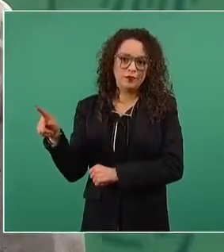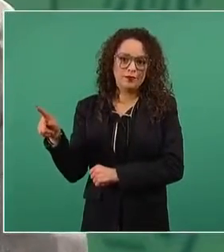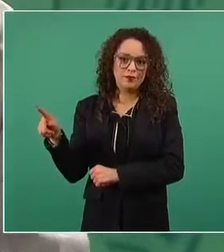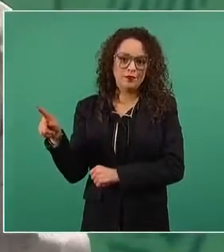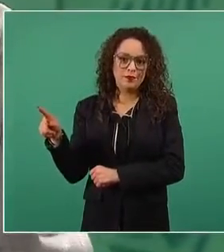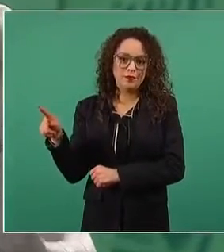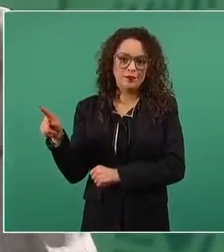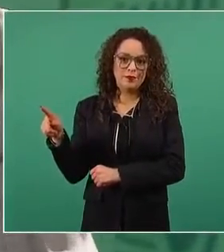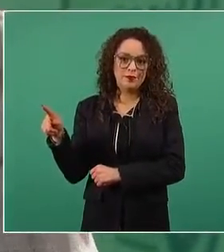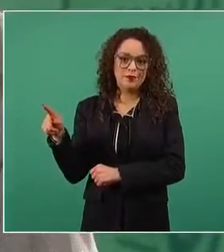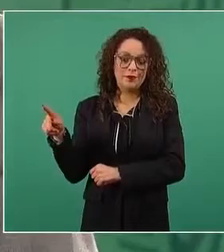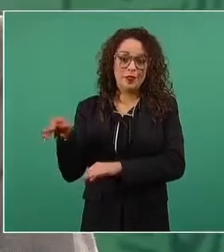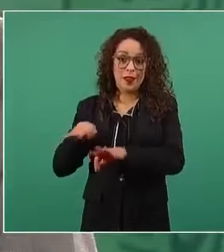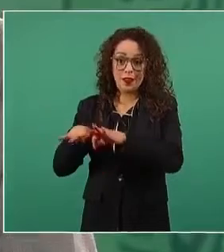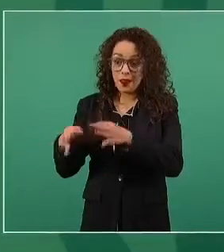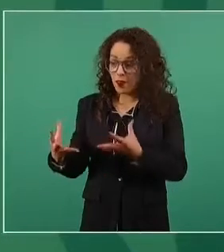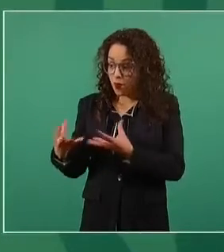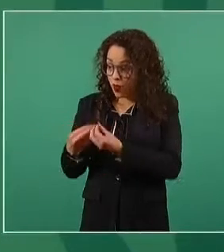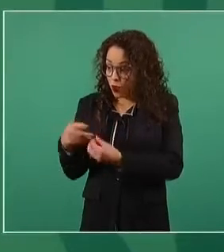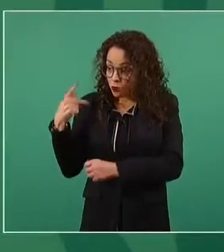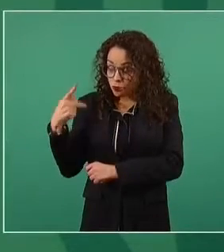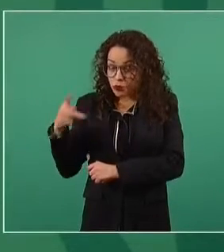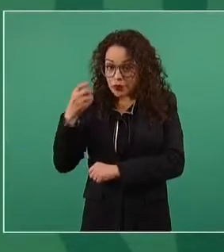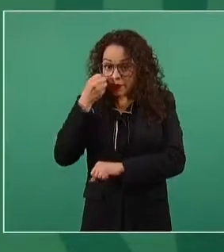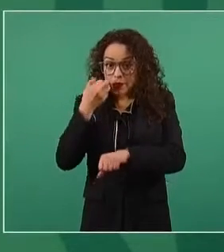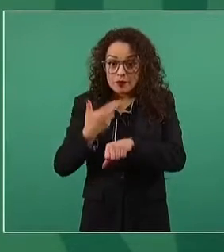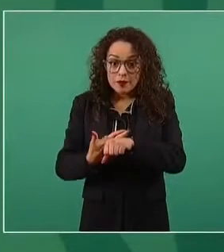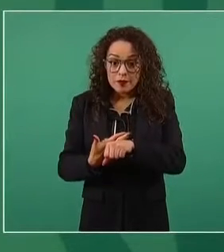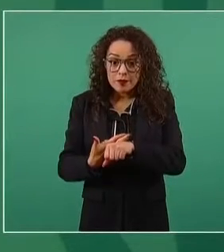el propio secretario del